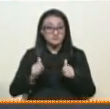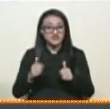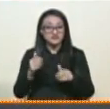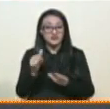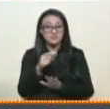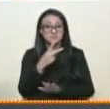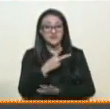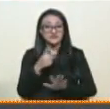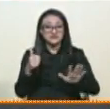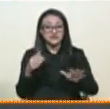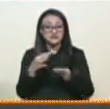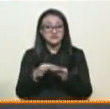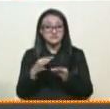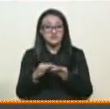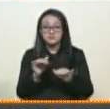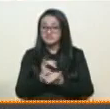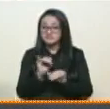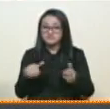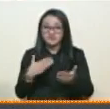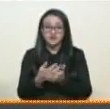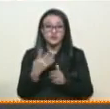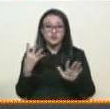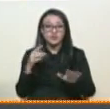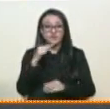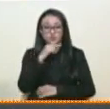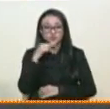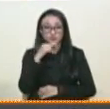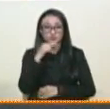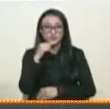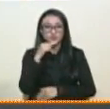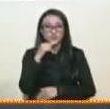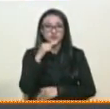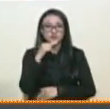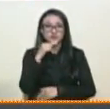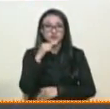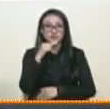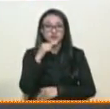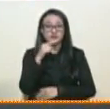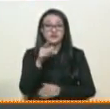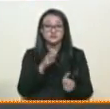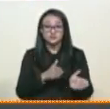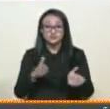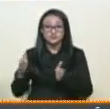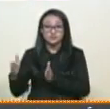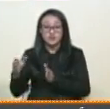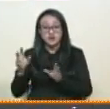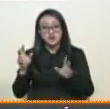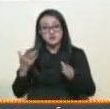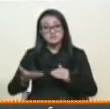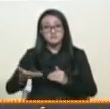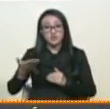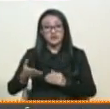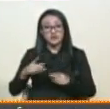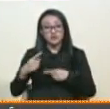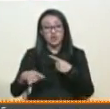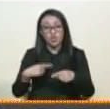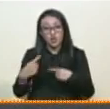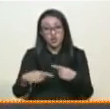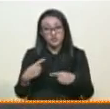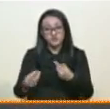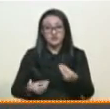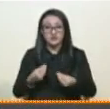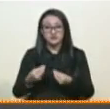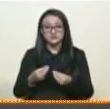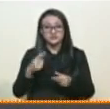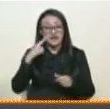de septiembre y termina el 9 de octubre. Ese es un otro lapso bien importante, porque es todos los días que se está produciendo,